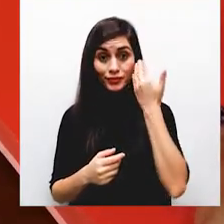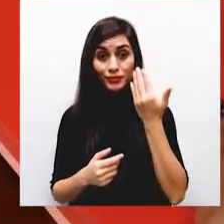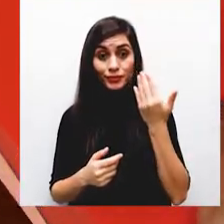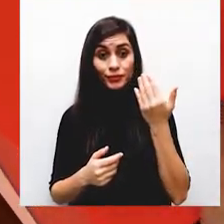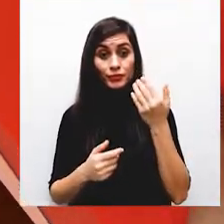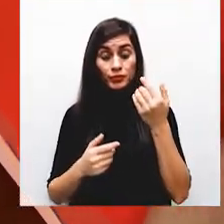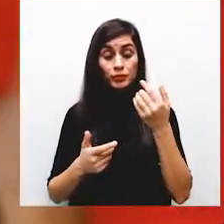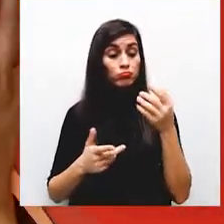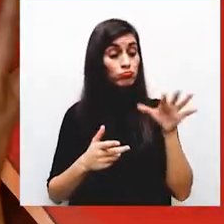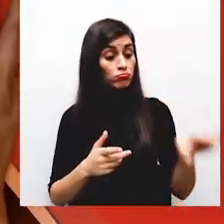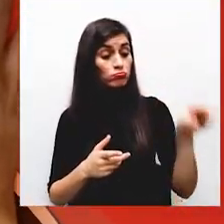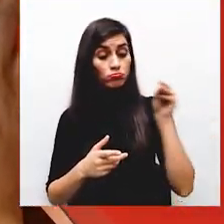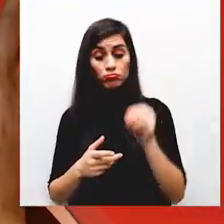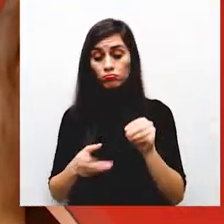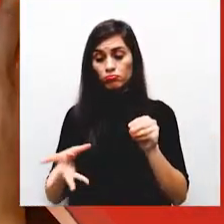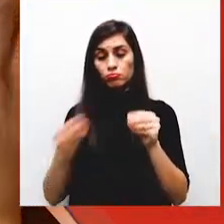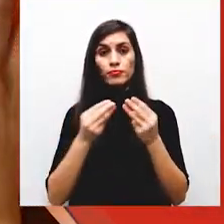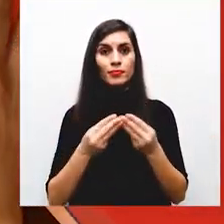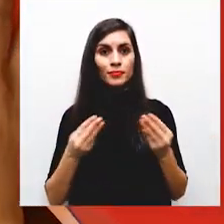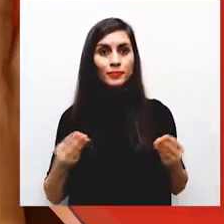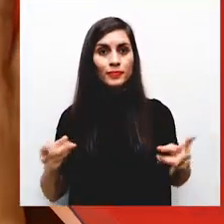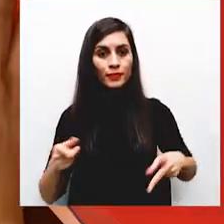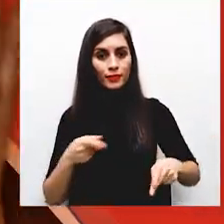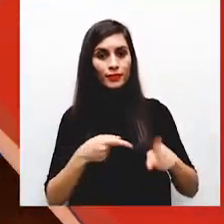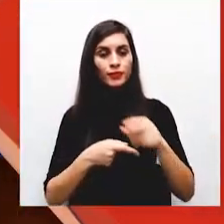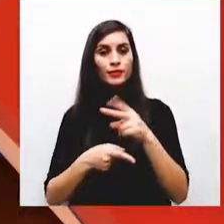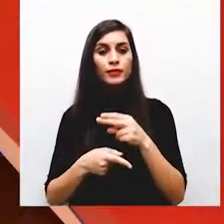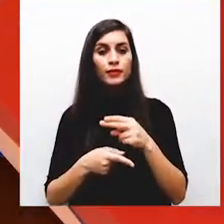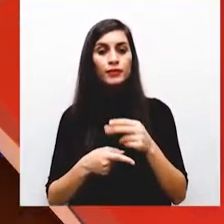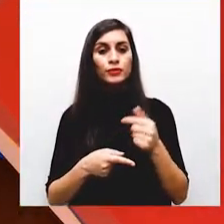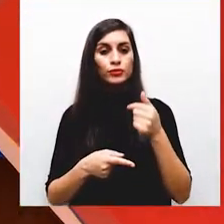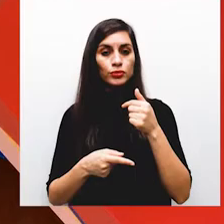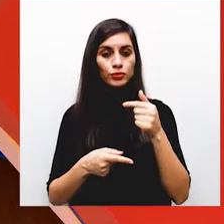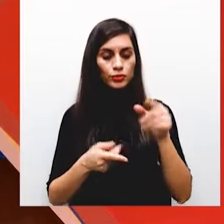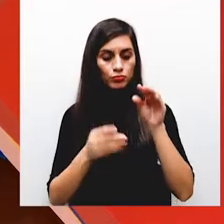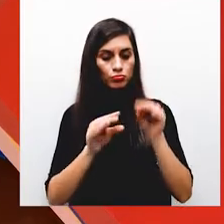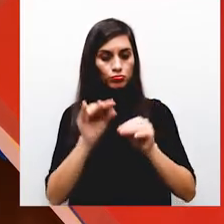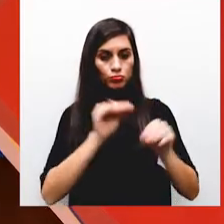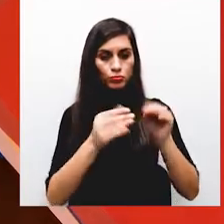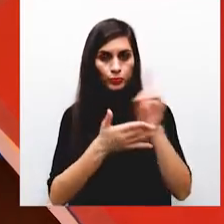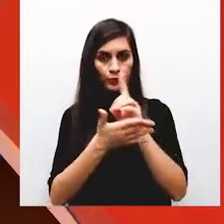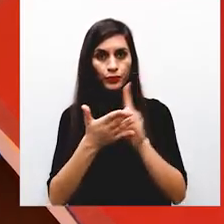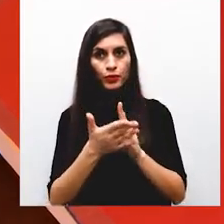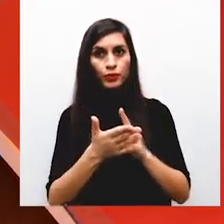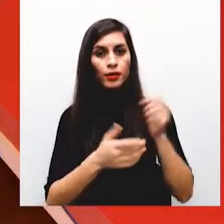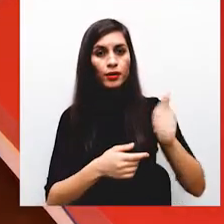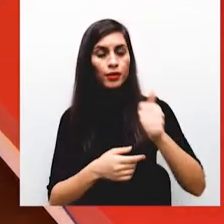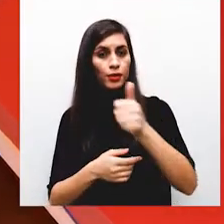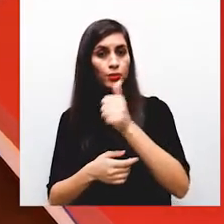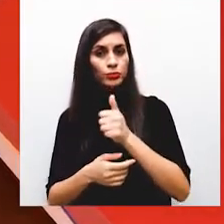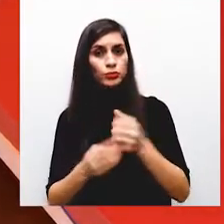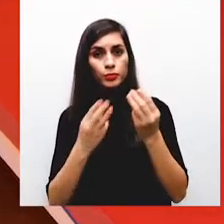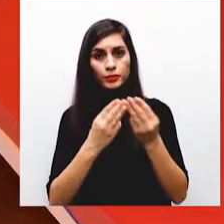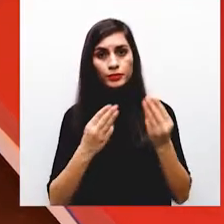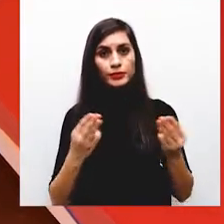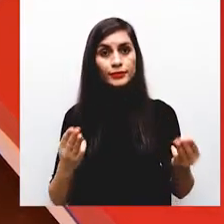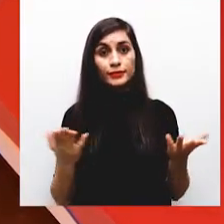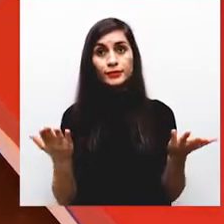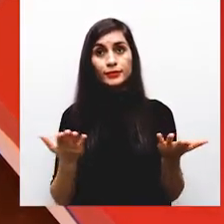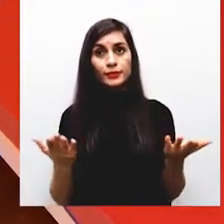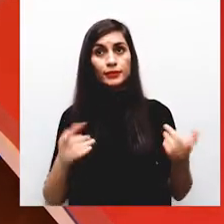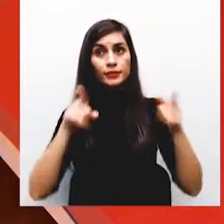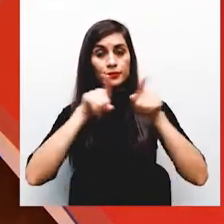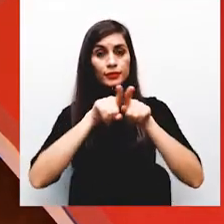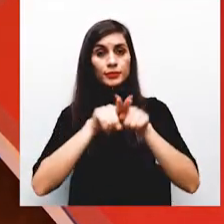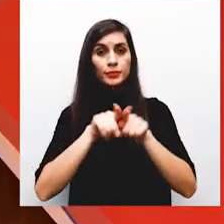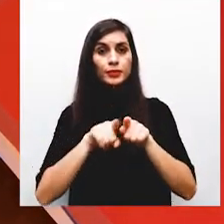yo necesito los materiales de recorte con los elementos que voy a colocar en la máscara. Cada uno de estos